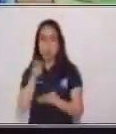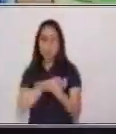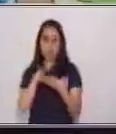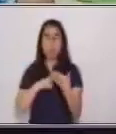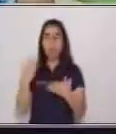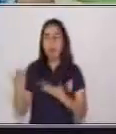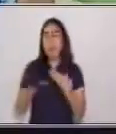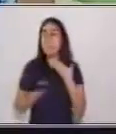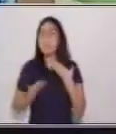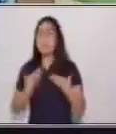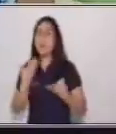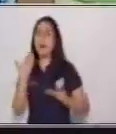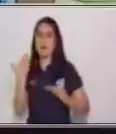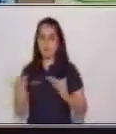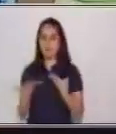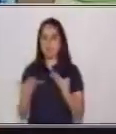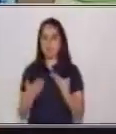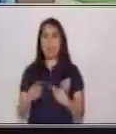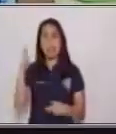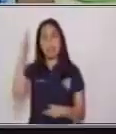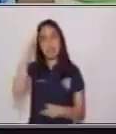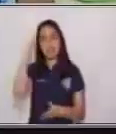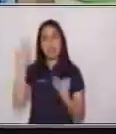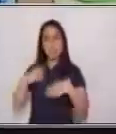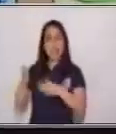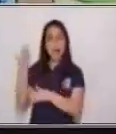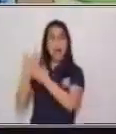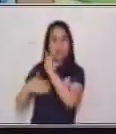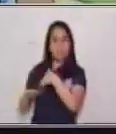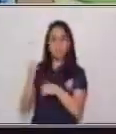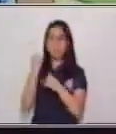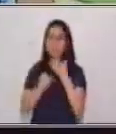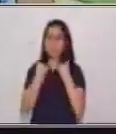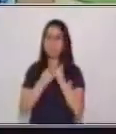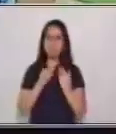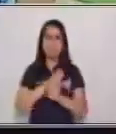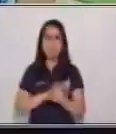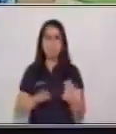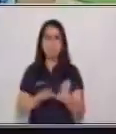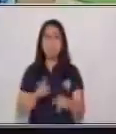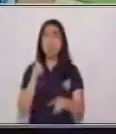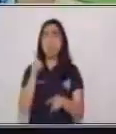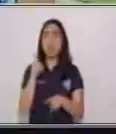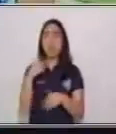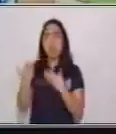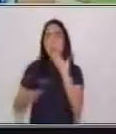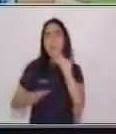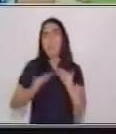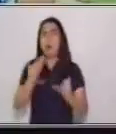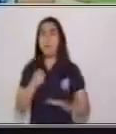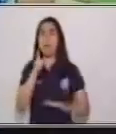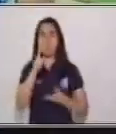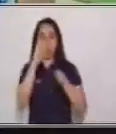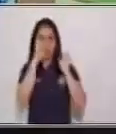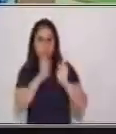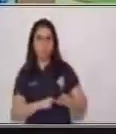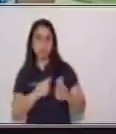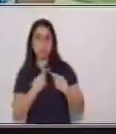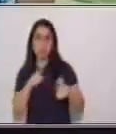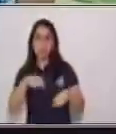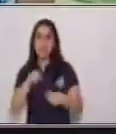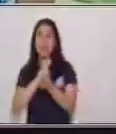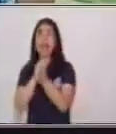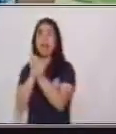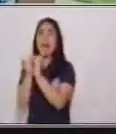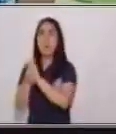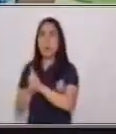te indiqué en la sesión anterior, terminamos con los poemas de Juan Ramón Jiménez. Ahora comenzaremos con otro poeta español,